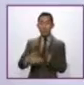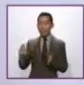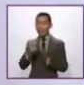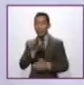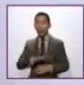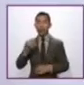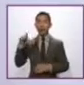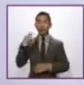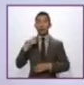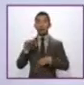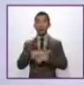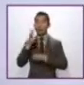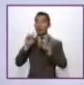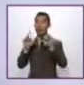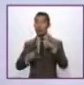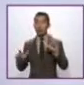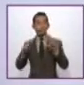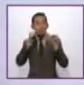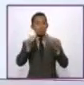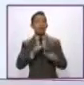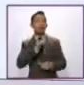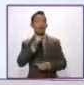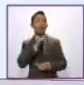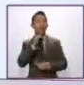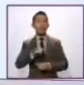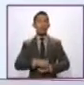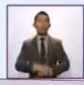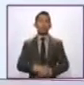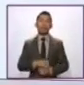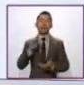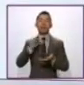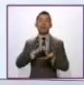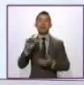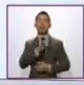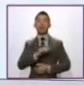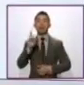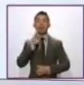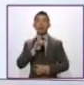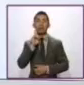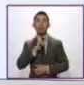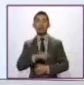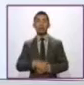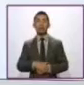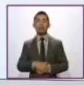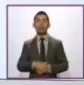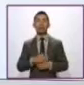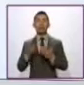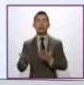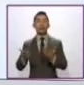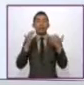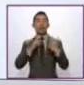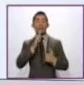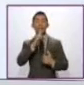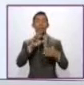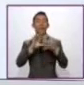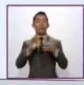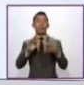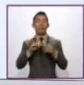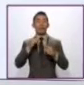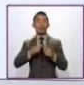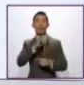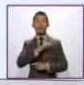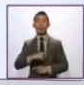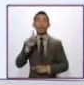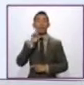visto el federal no las tiene priorizadas. Gracias, candidata. La siguiente en utilizar su réplica será la